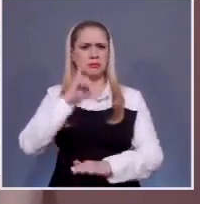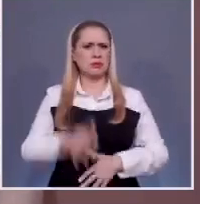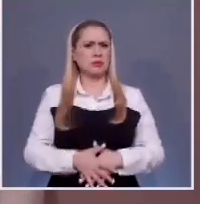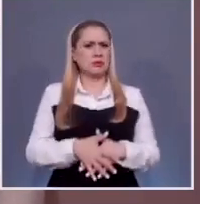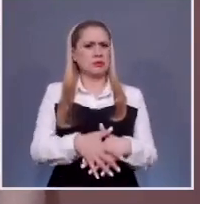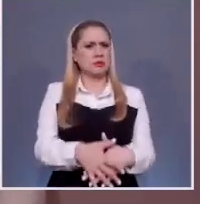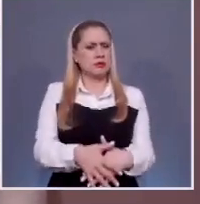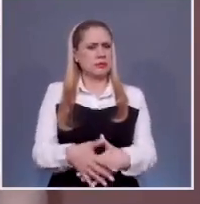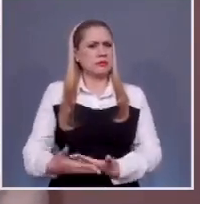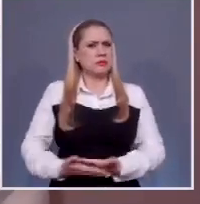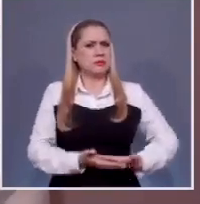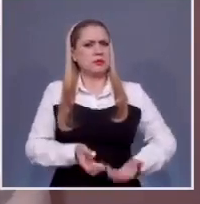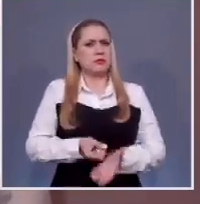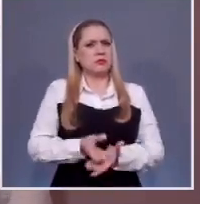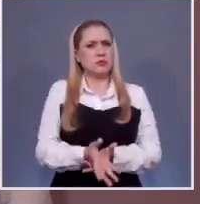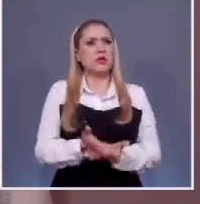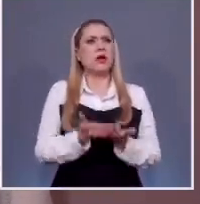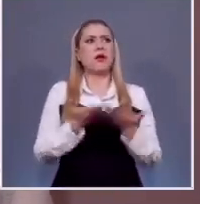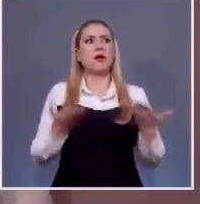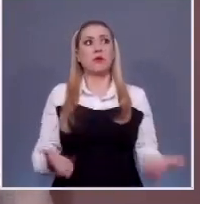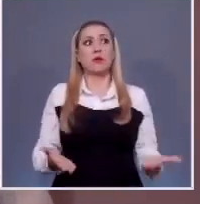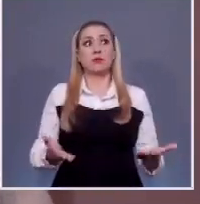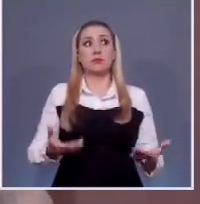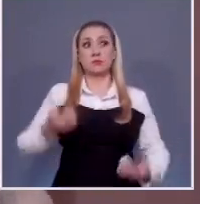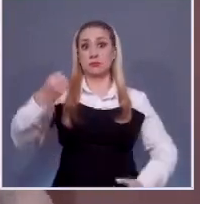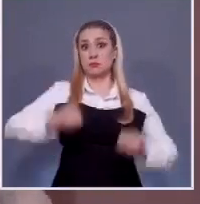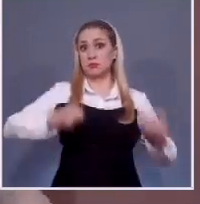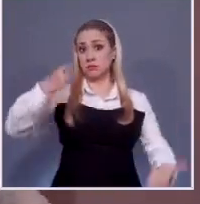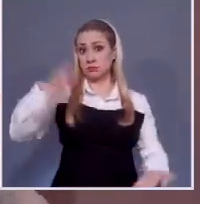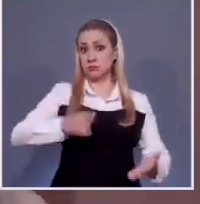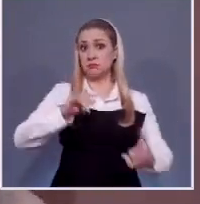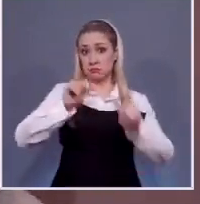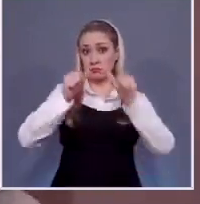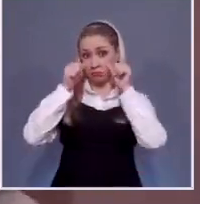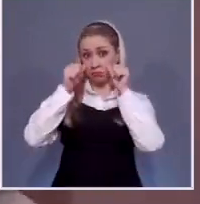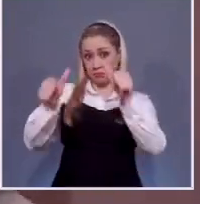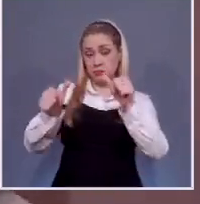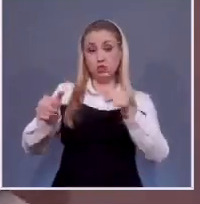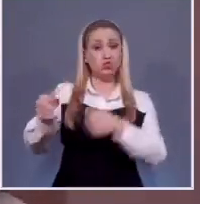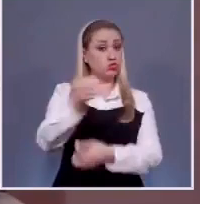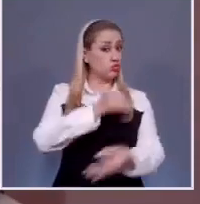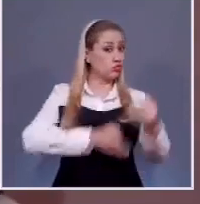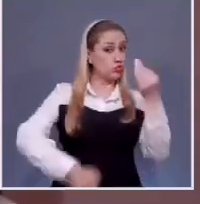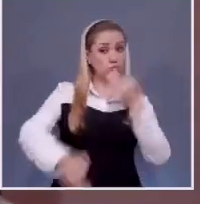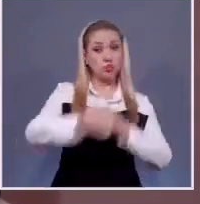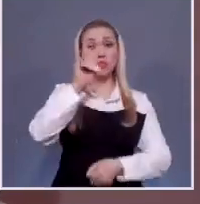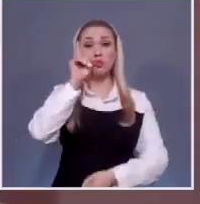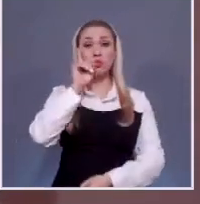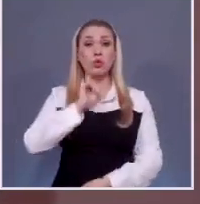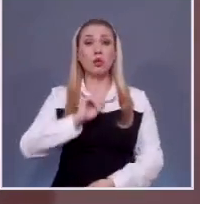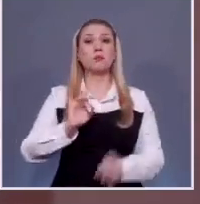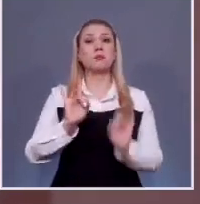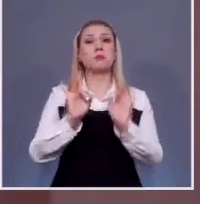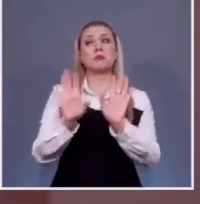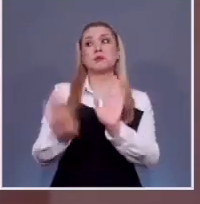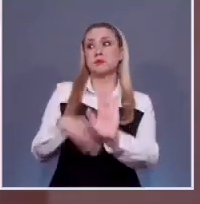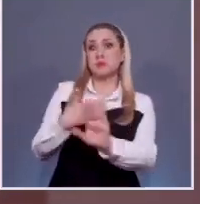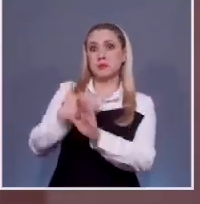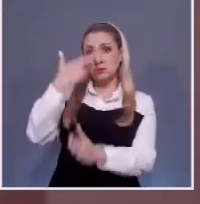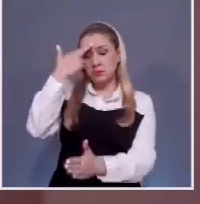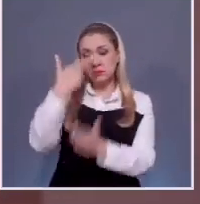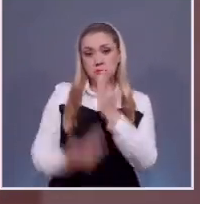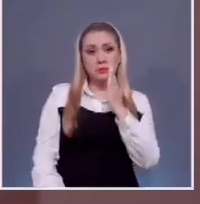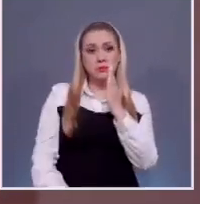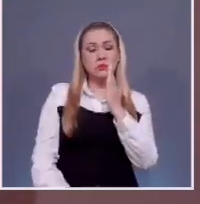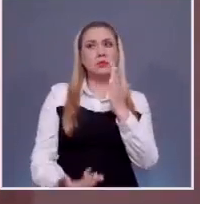justicia. No todos los casos, ¿no?, llegan, porque ya vimos que no todas las mujeres que son violentadas, que sufren esta violencia obstétrica,